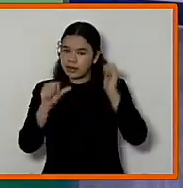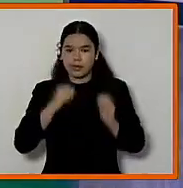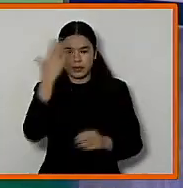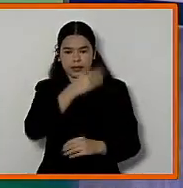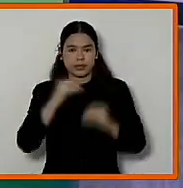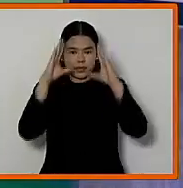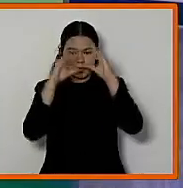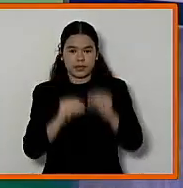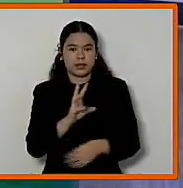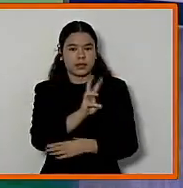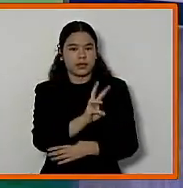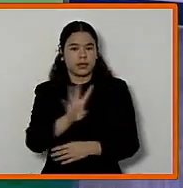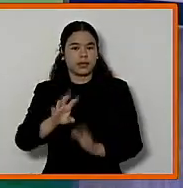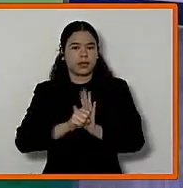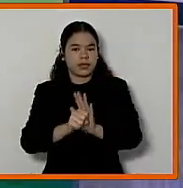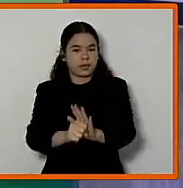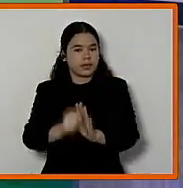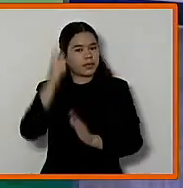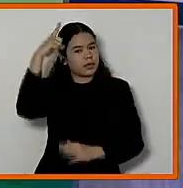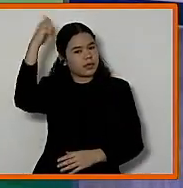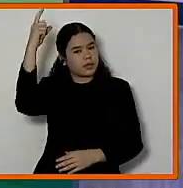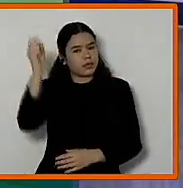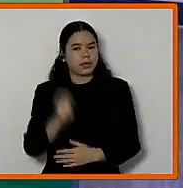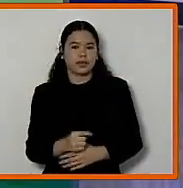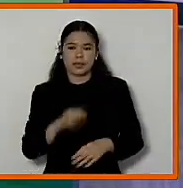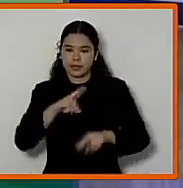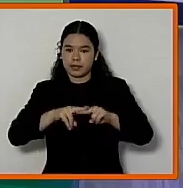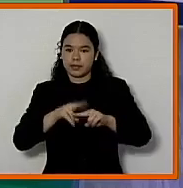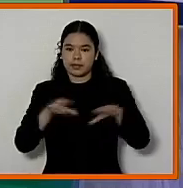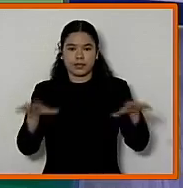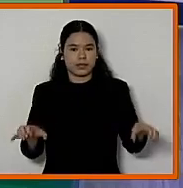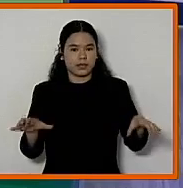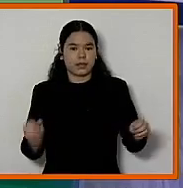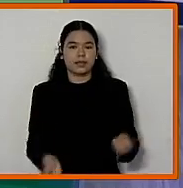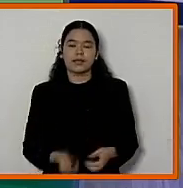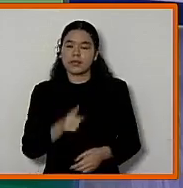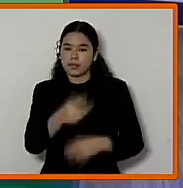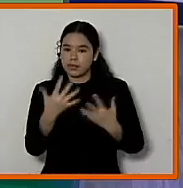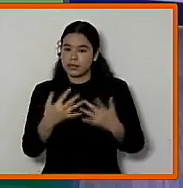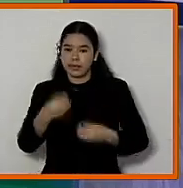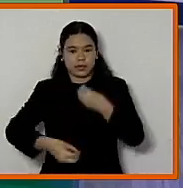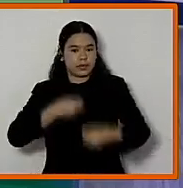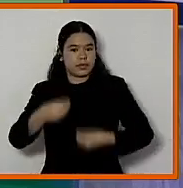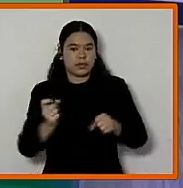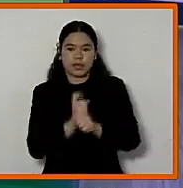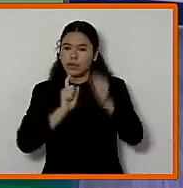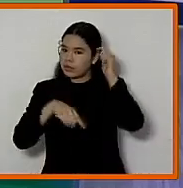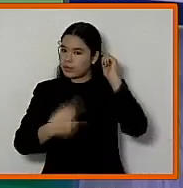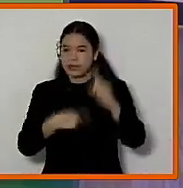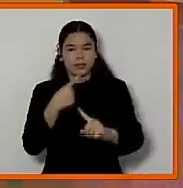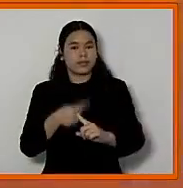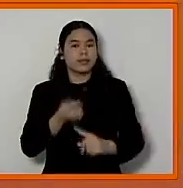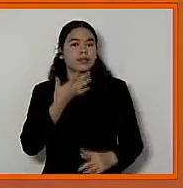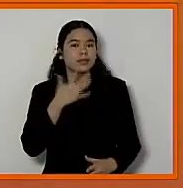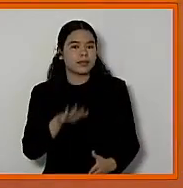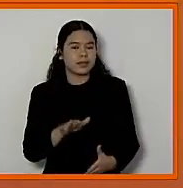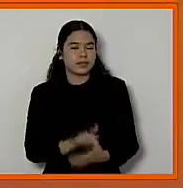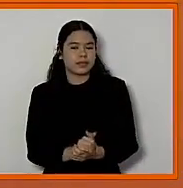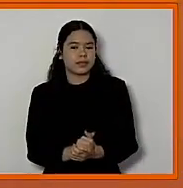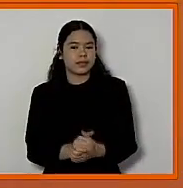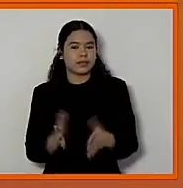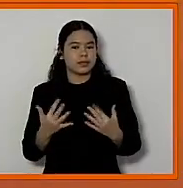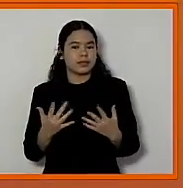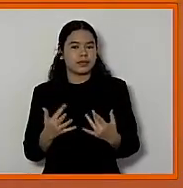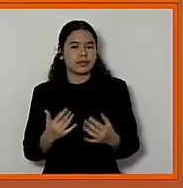es el 64 con su símbolo de sueños mueble. Pero si estás esperando la esfera ganadora de Multi X, suerte, porque esta es